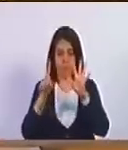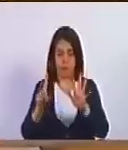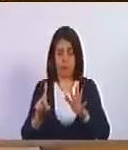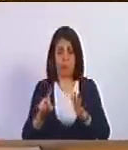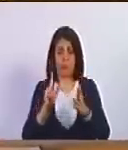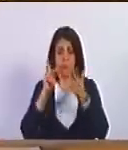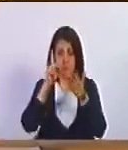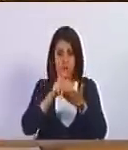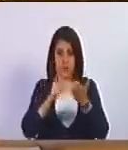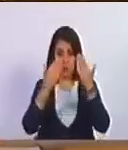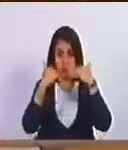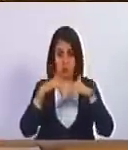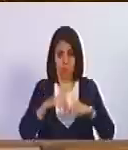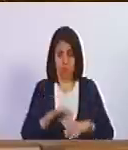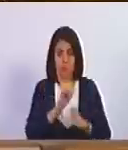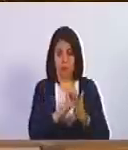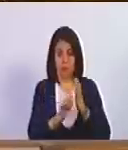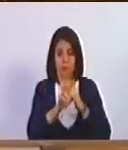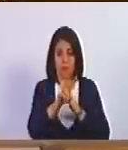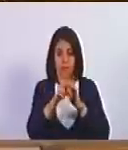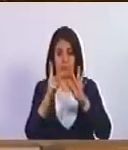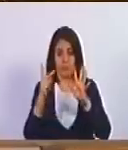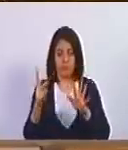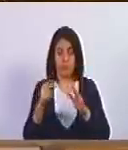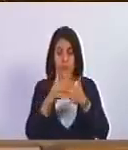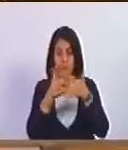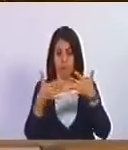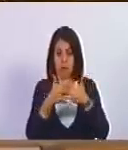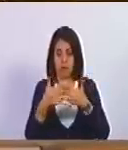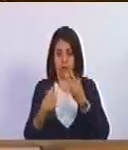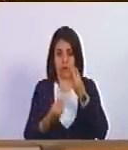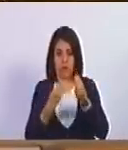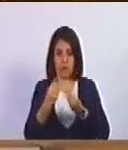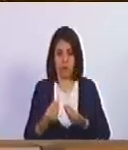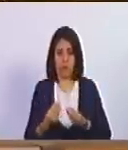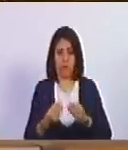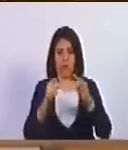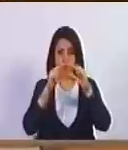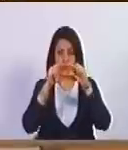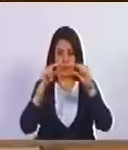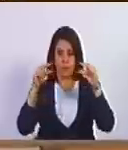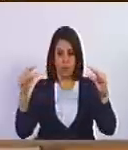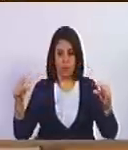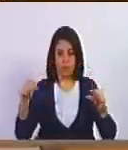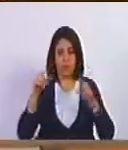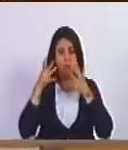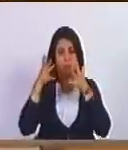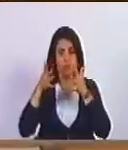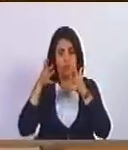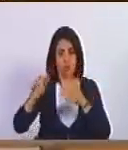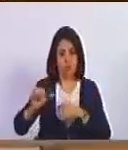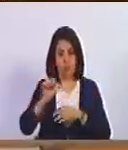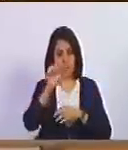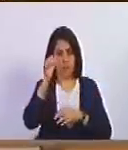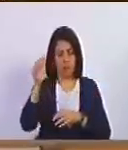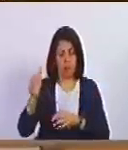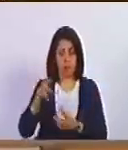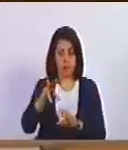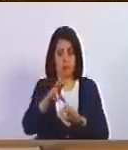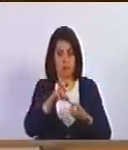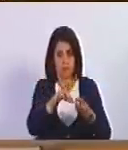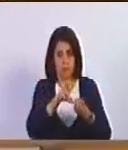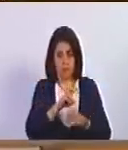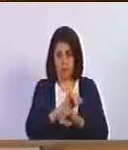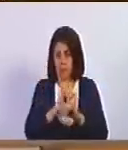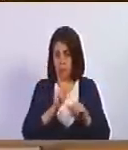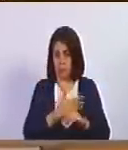que pasa a ser el epígrafe del artículo 27, el cual queda redactado en los siguientes términos. Epígrafe, Consejo Superior de Armonización Tributaria. Es todo,